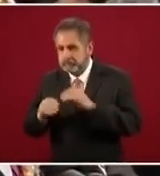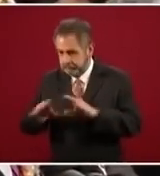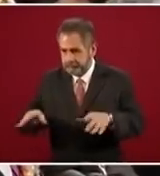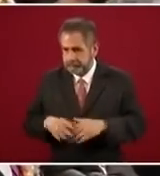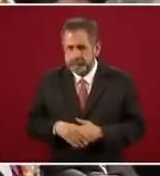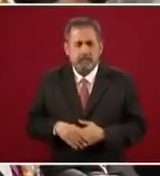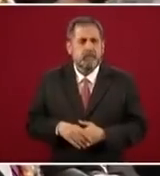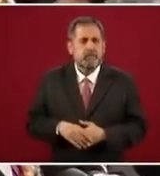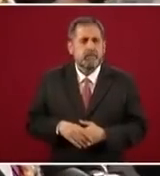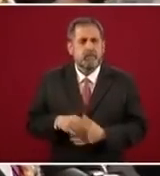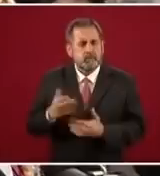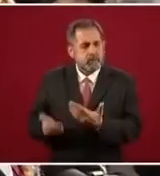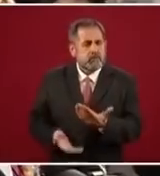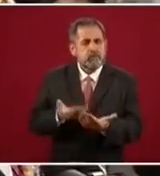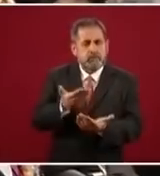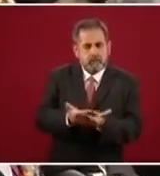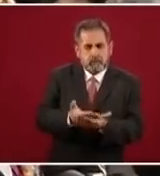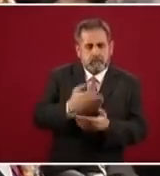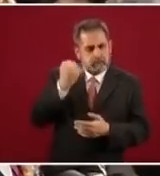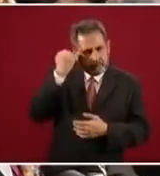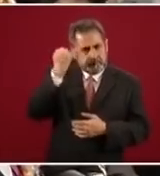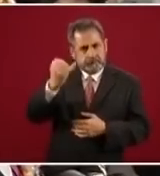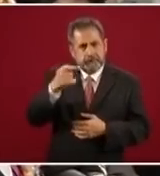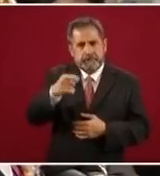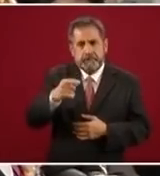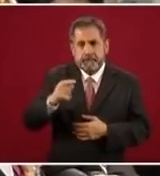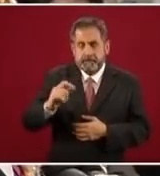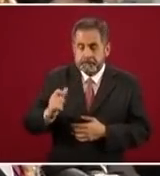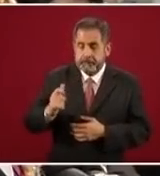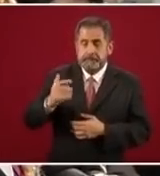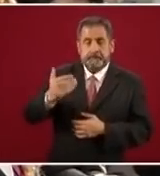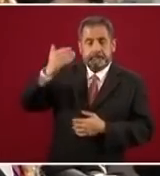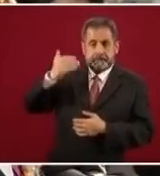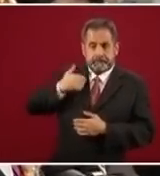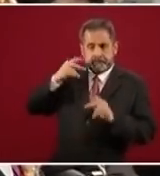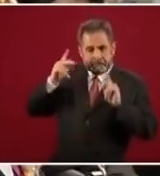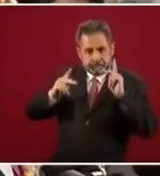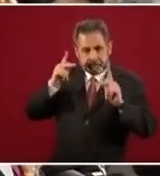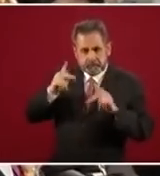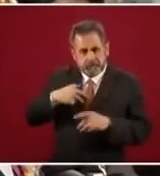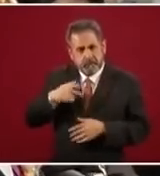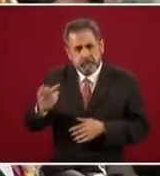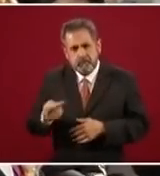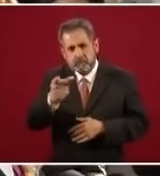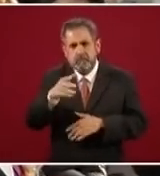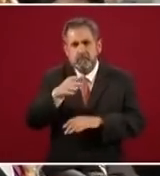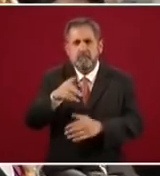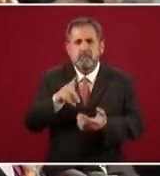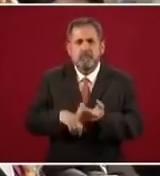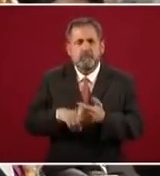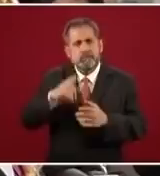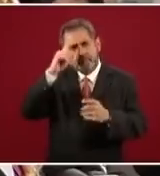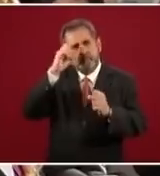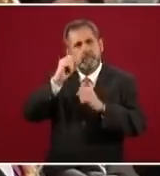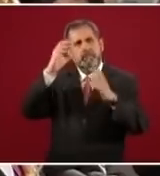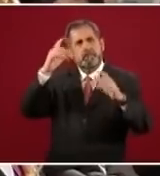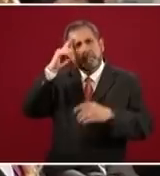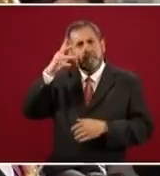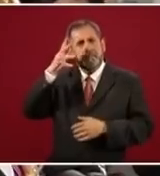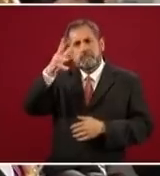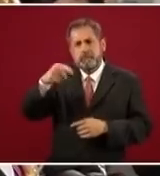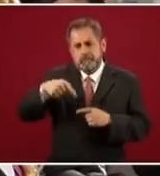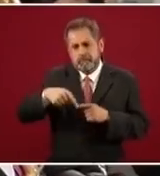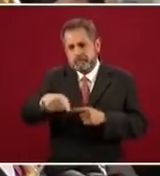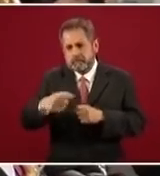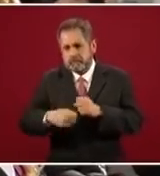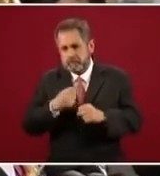pregunta se la pongo sobre la mesa porque en mi anterior visita por aquí yo le preguntaba, bueno, al respecto de la perspectiva que tenemos para este año,